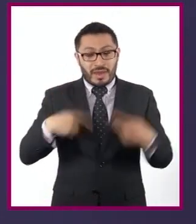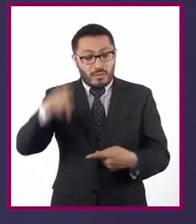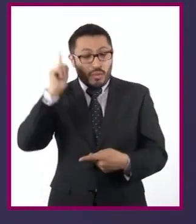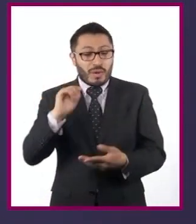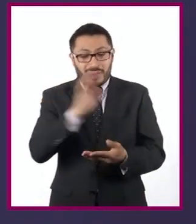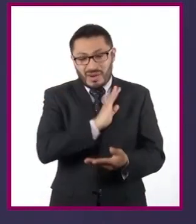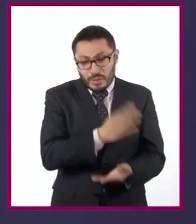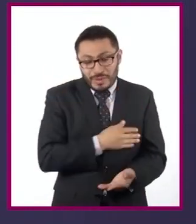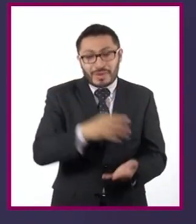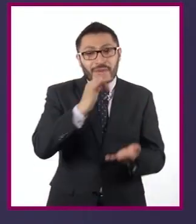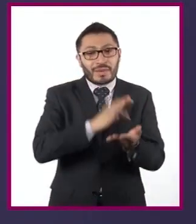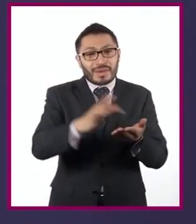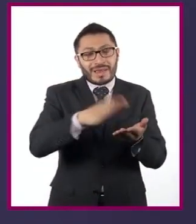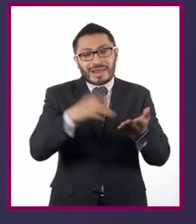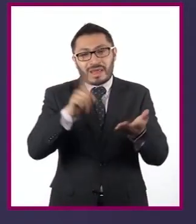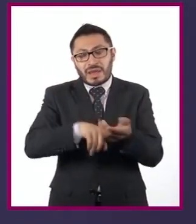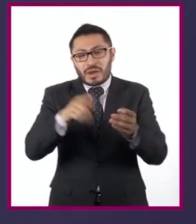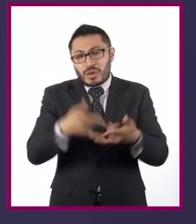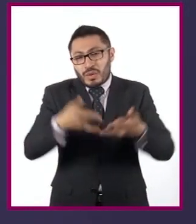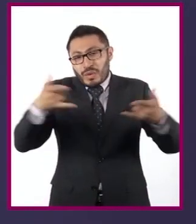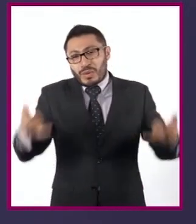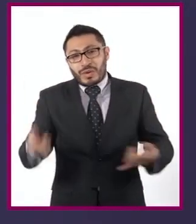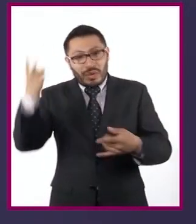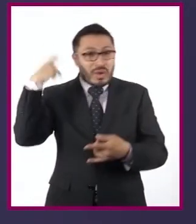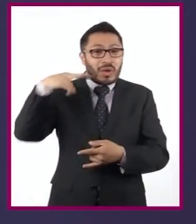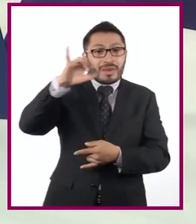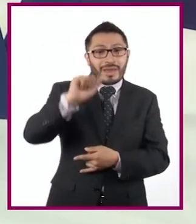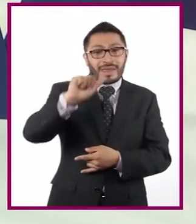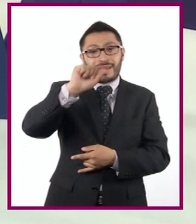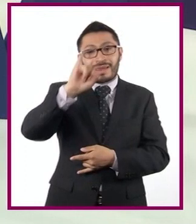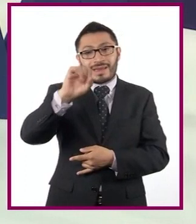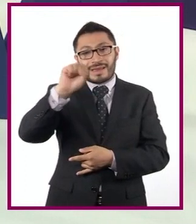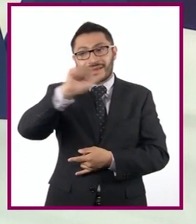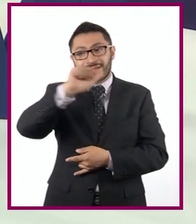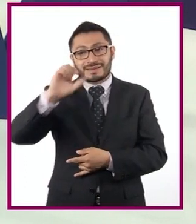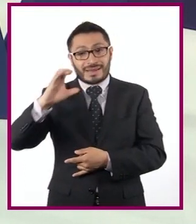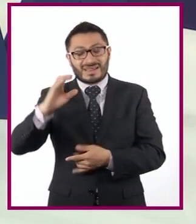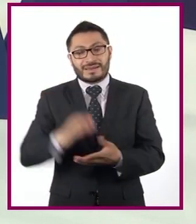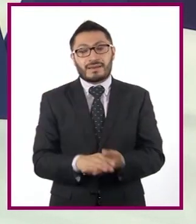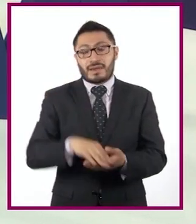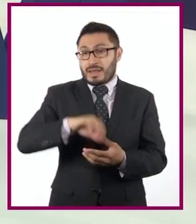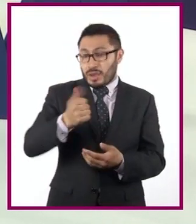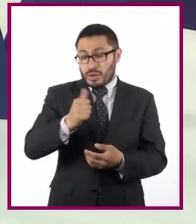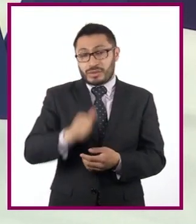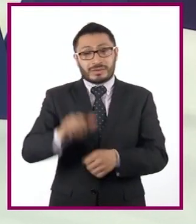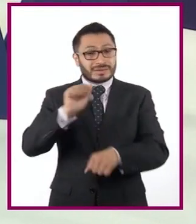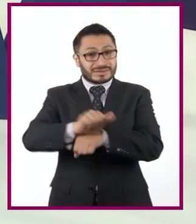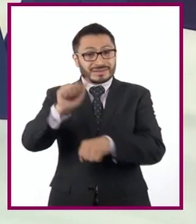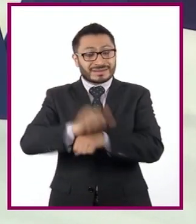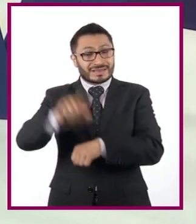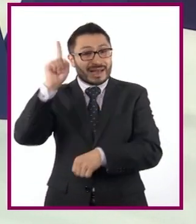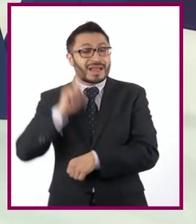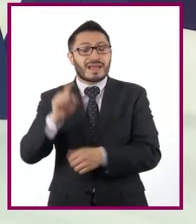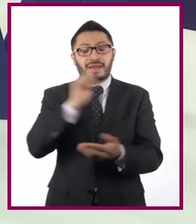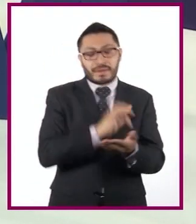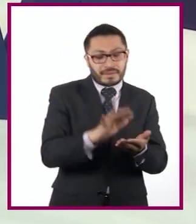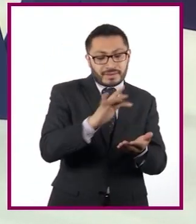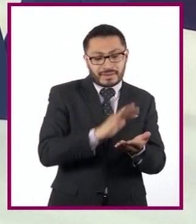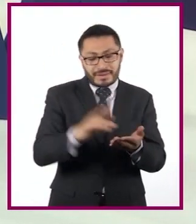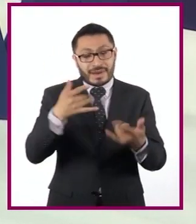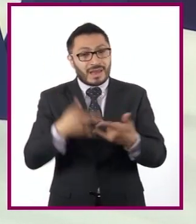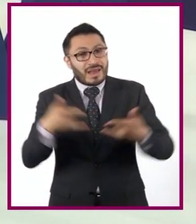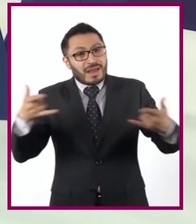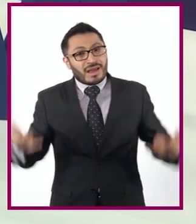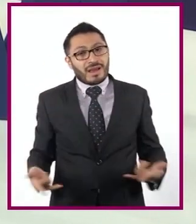un extracto del cuento El viaje de Isaac de Javier Marías. El otro es de una argentina, quien les lee un extracto del